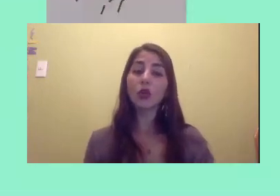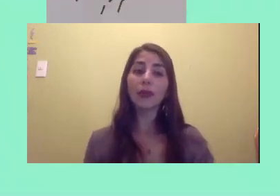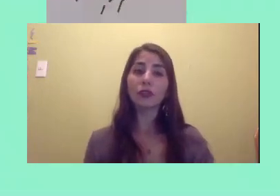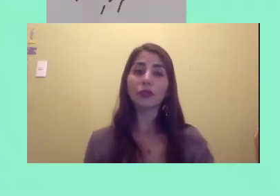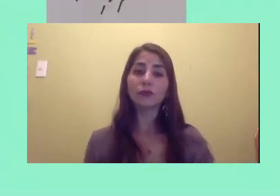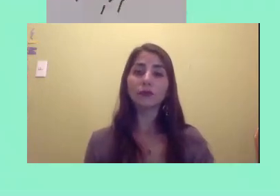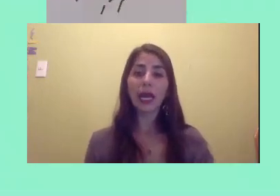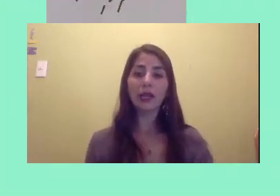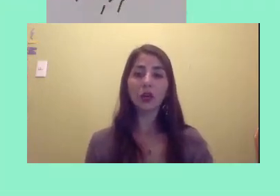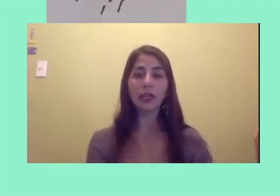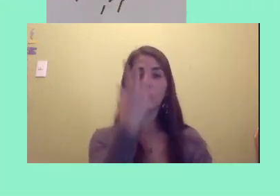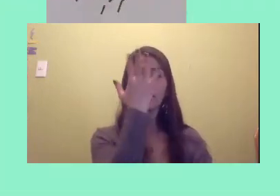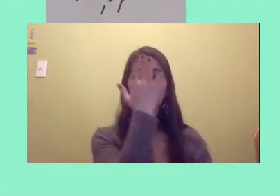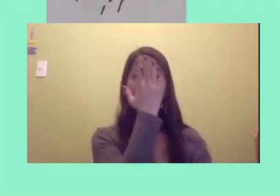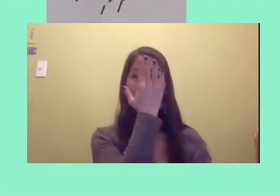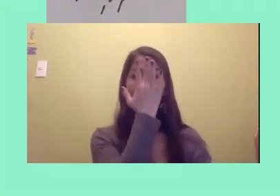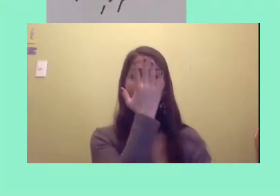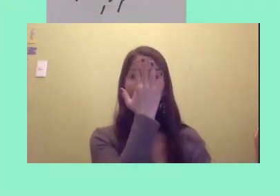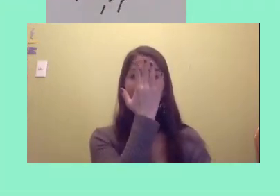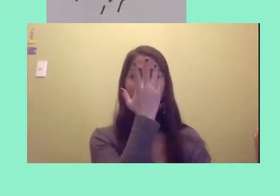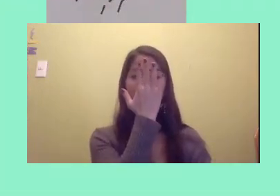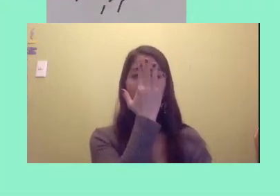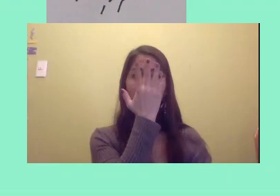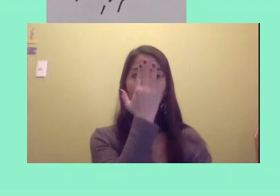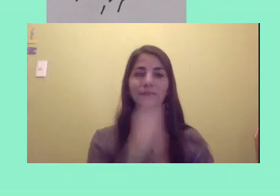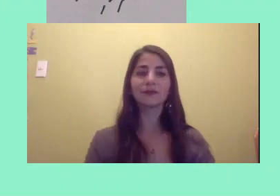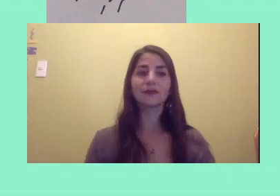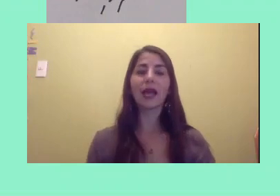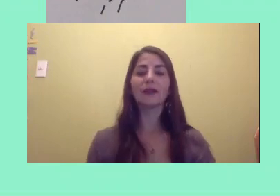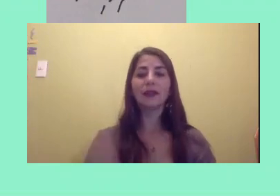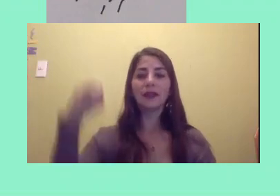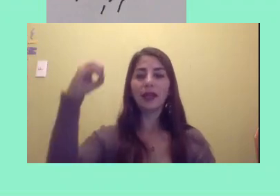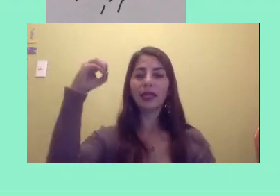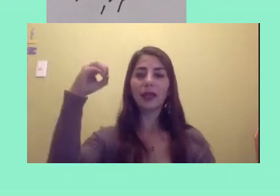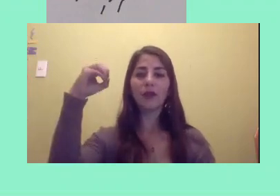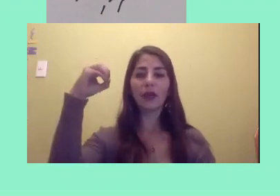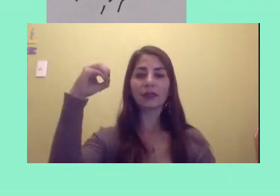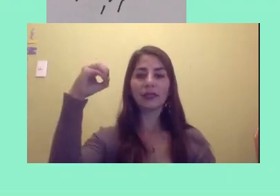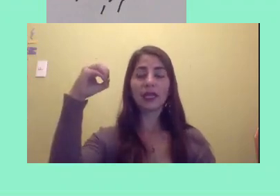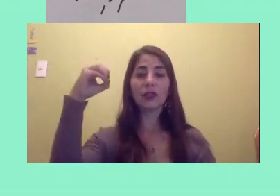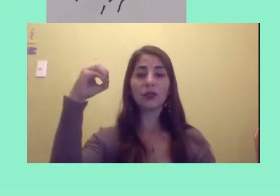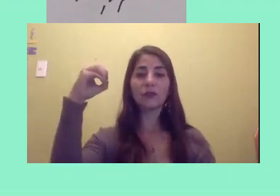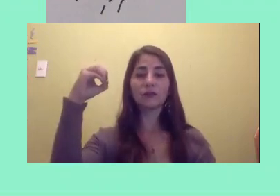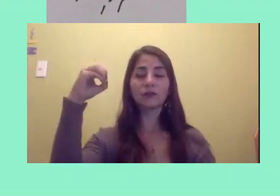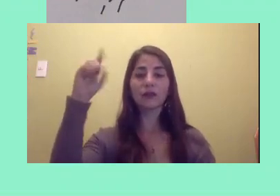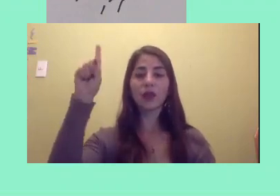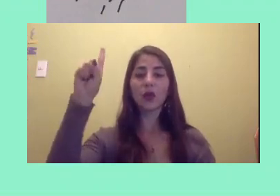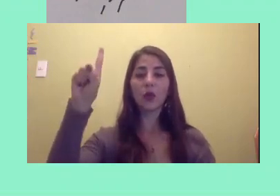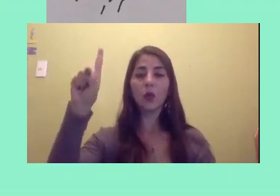Seguimos con los números, ¿ya? ¿Cómo eran números? Así, ¿cierto? Ya. Aquí es más fácil.